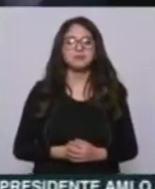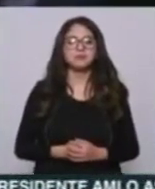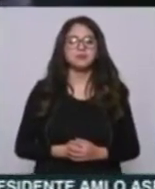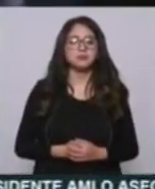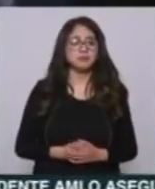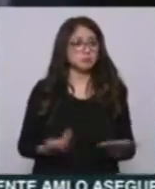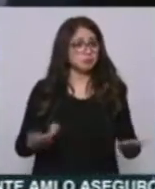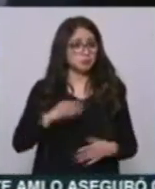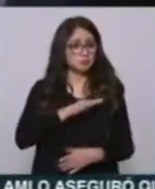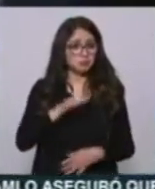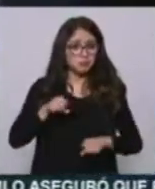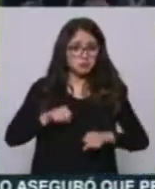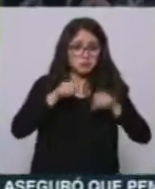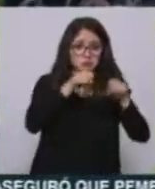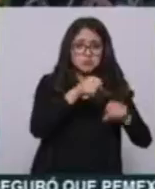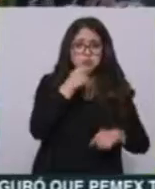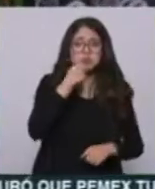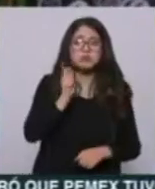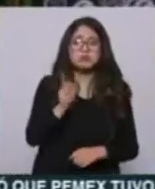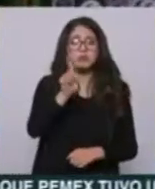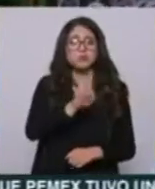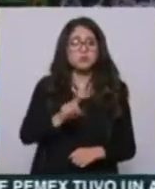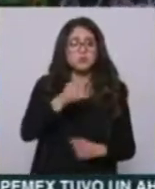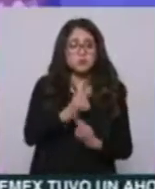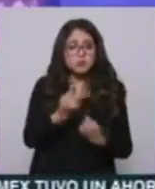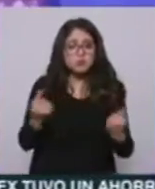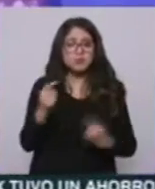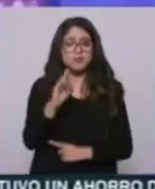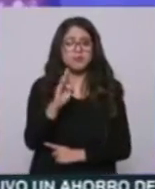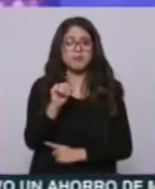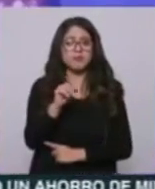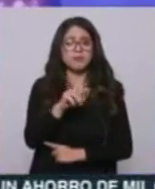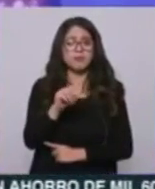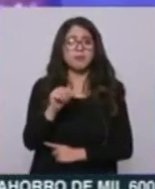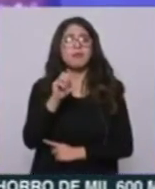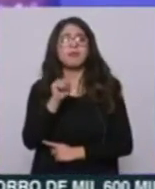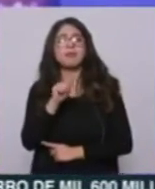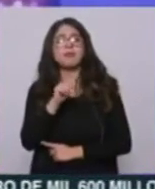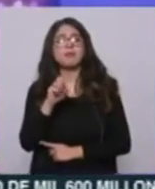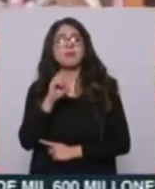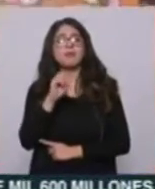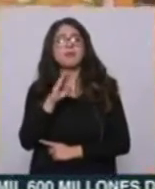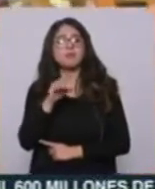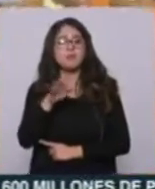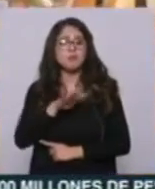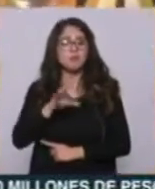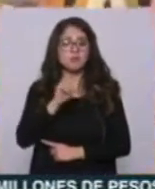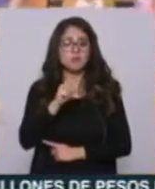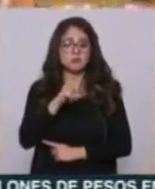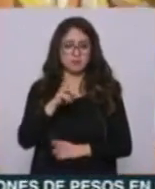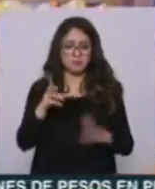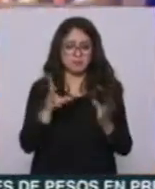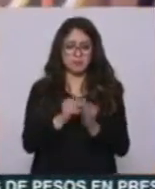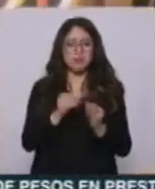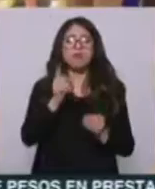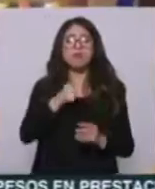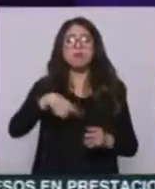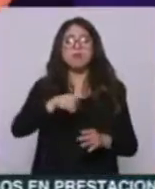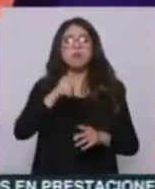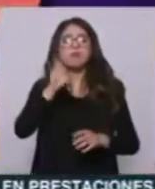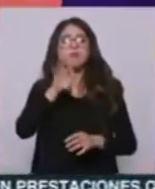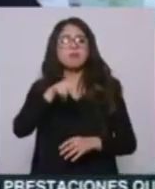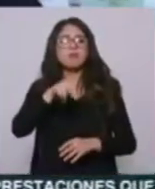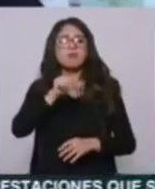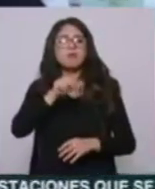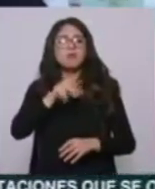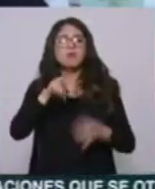Lleve a los pequeños a los domingos infantiles en la Fábrica de Artes y Oficios Oriente. Esta semana se presentará el espectáculo de narración